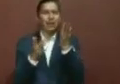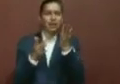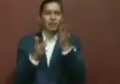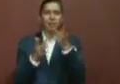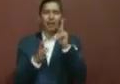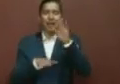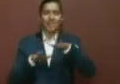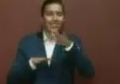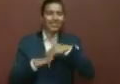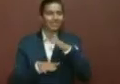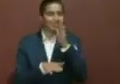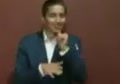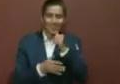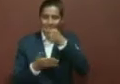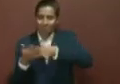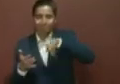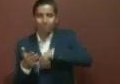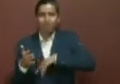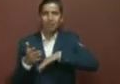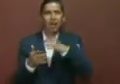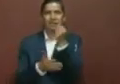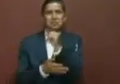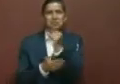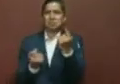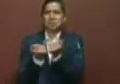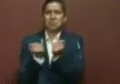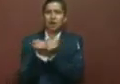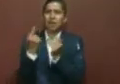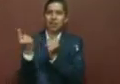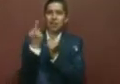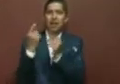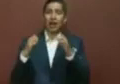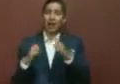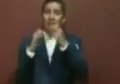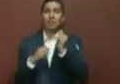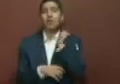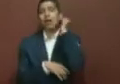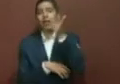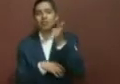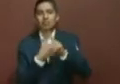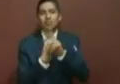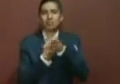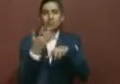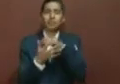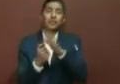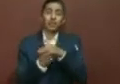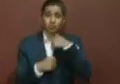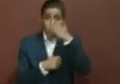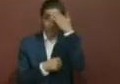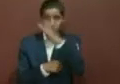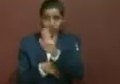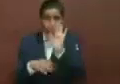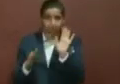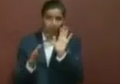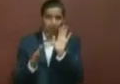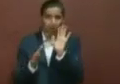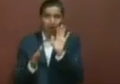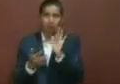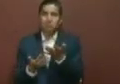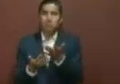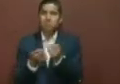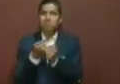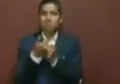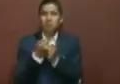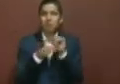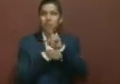porque hay algún asunto de emergencia, digamos. Que yo sepa son algún caso aislado